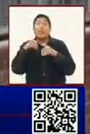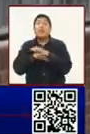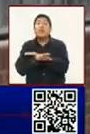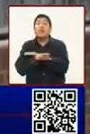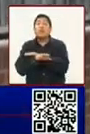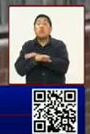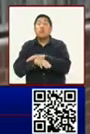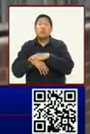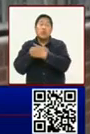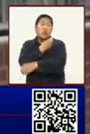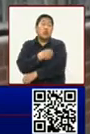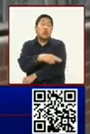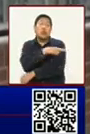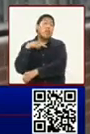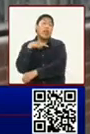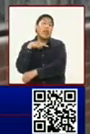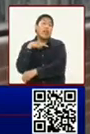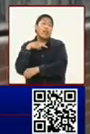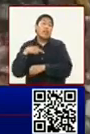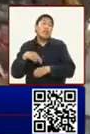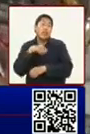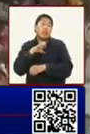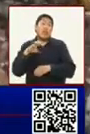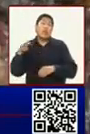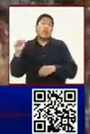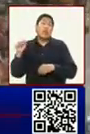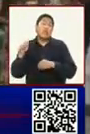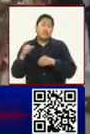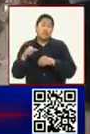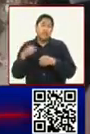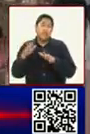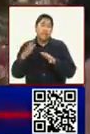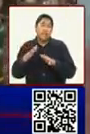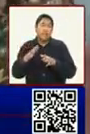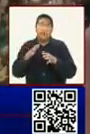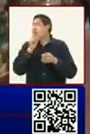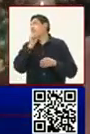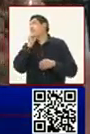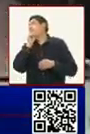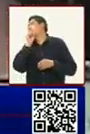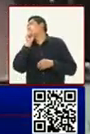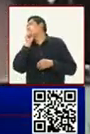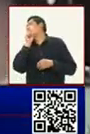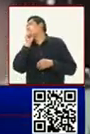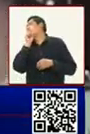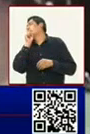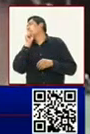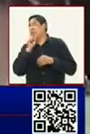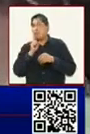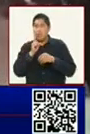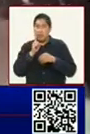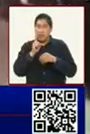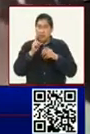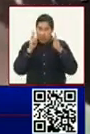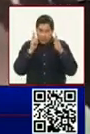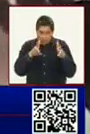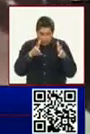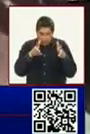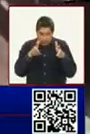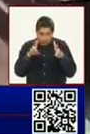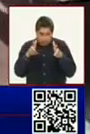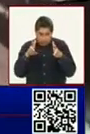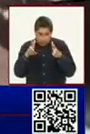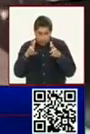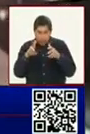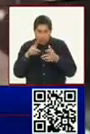de las instalaciones del Hospital Viedma, donde él está internado. Se ha abstenido a declarar, ha guardado silencio. Pues se están recabando cámaras de seguridad,